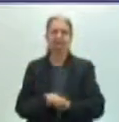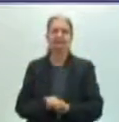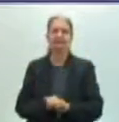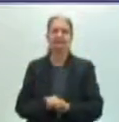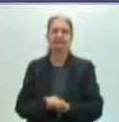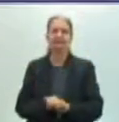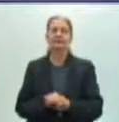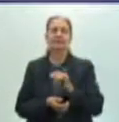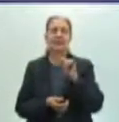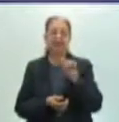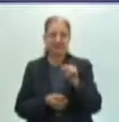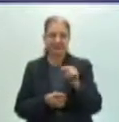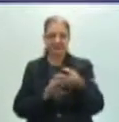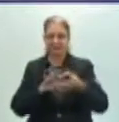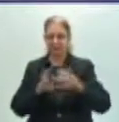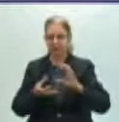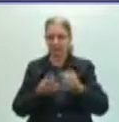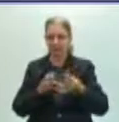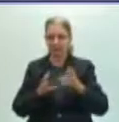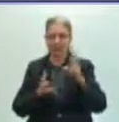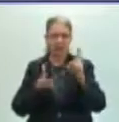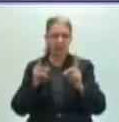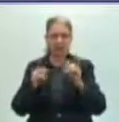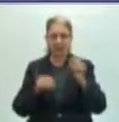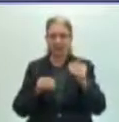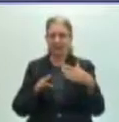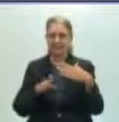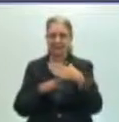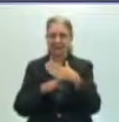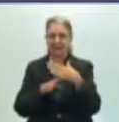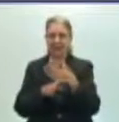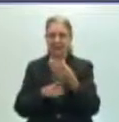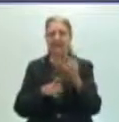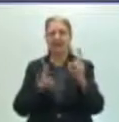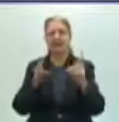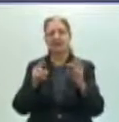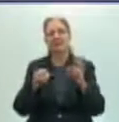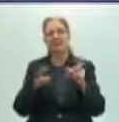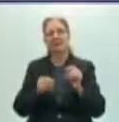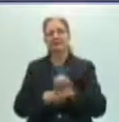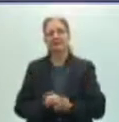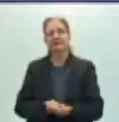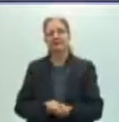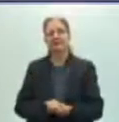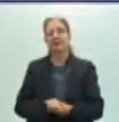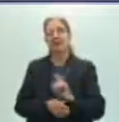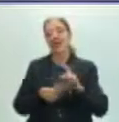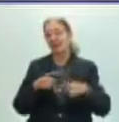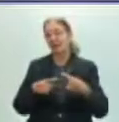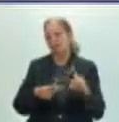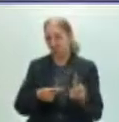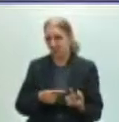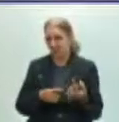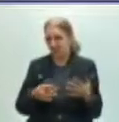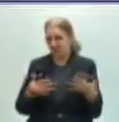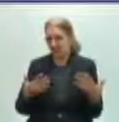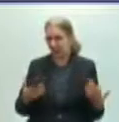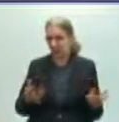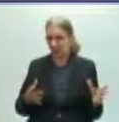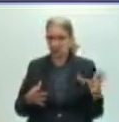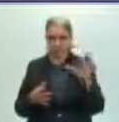es la manera de calcular la media aritmética. Luego, toda la